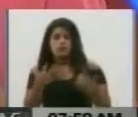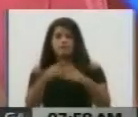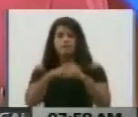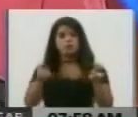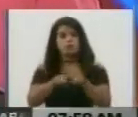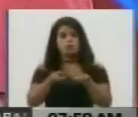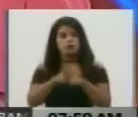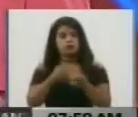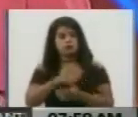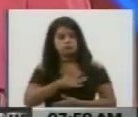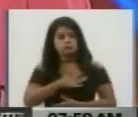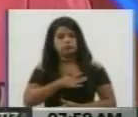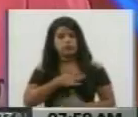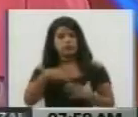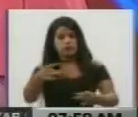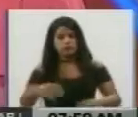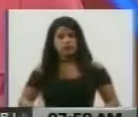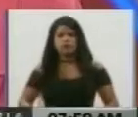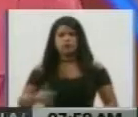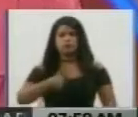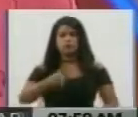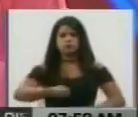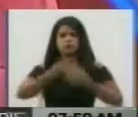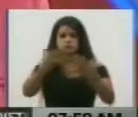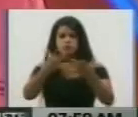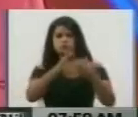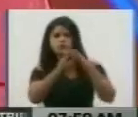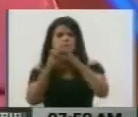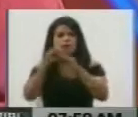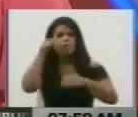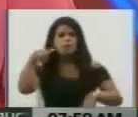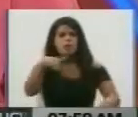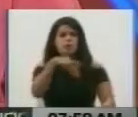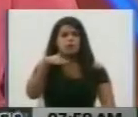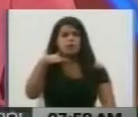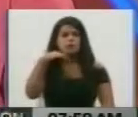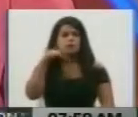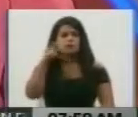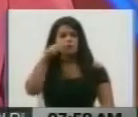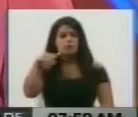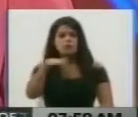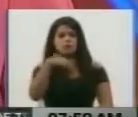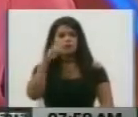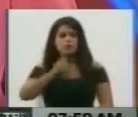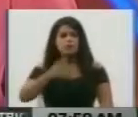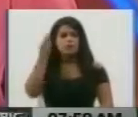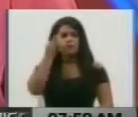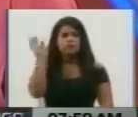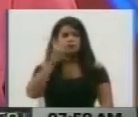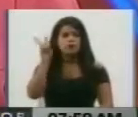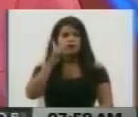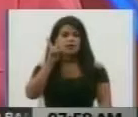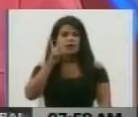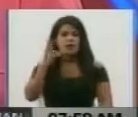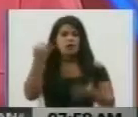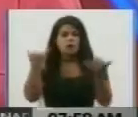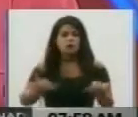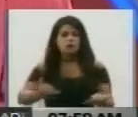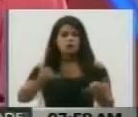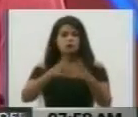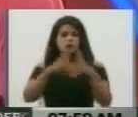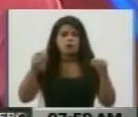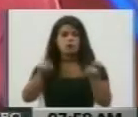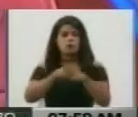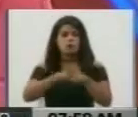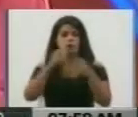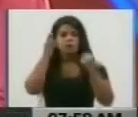mi solidaridad con nuestro pueblo. Nuestro pueblo, particularmente la mujer venezolana, está siendo sometida, oye, a una